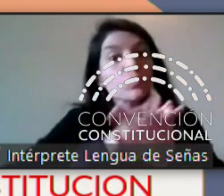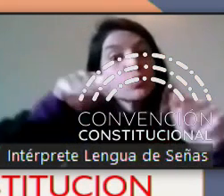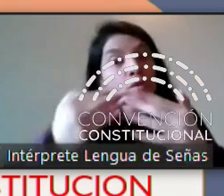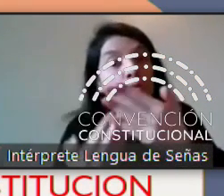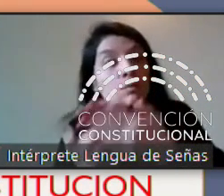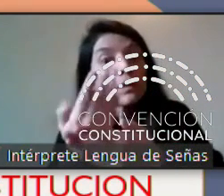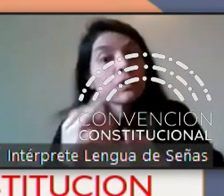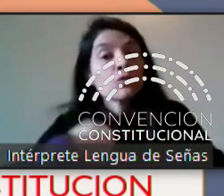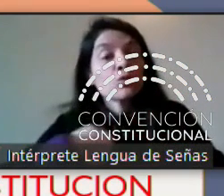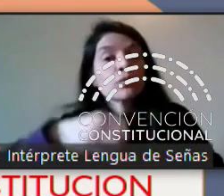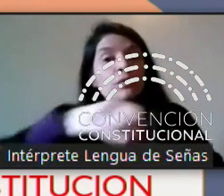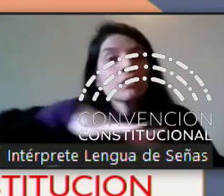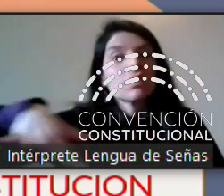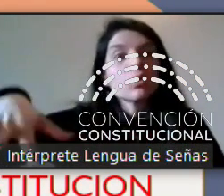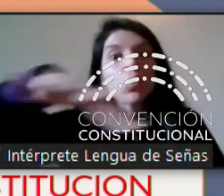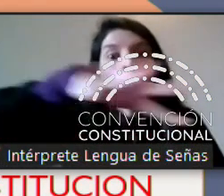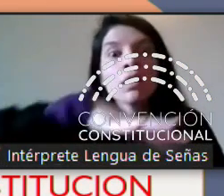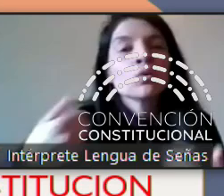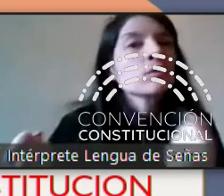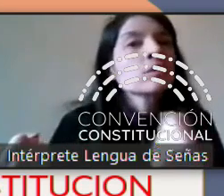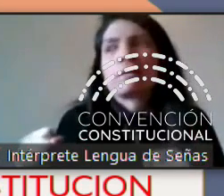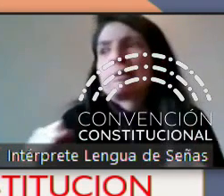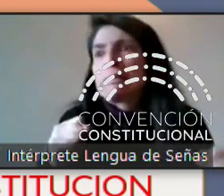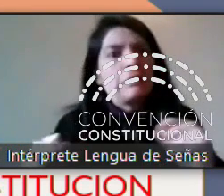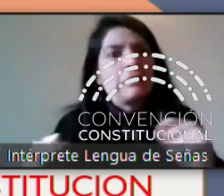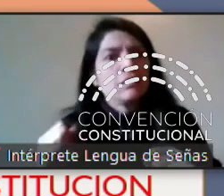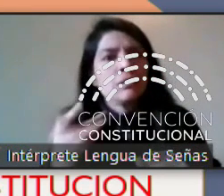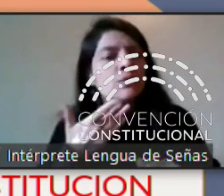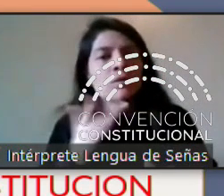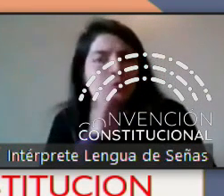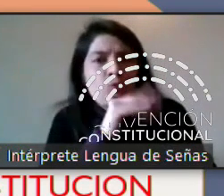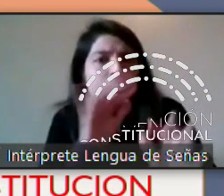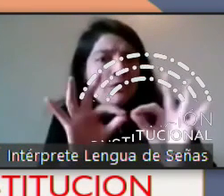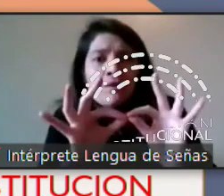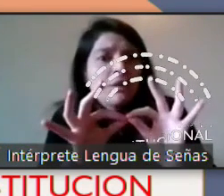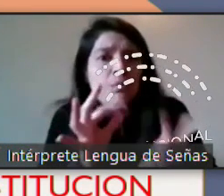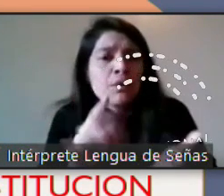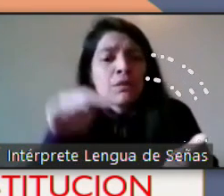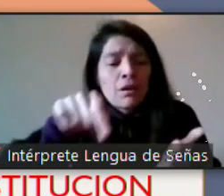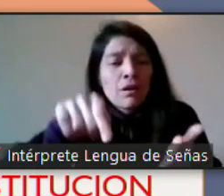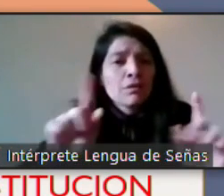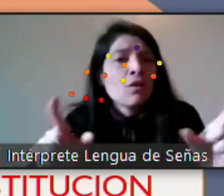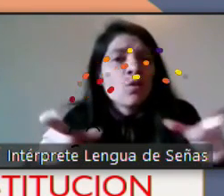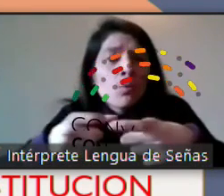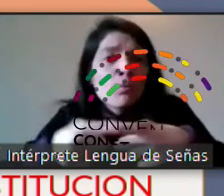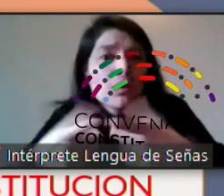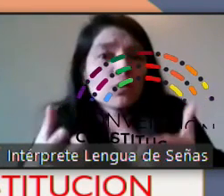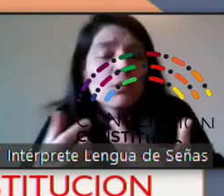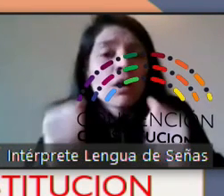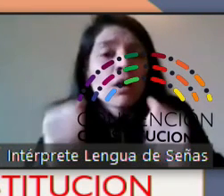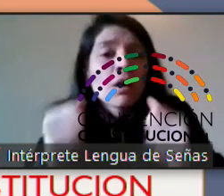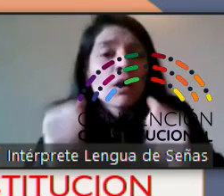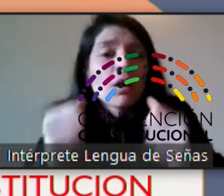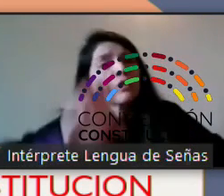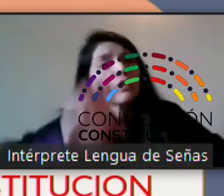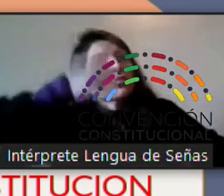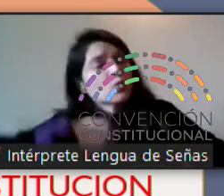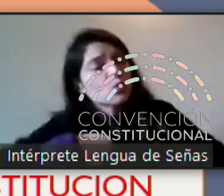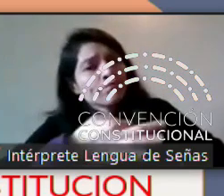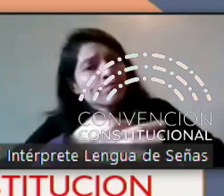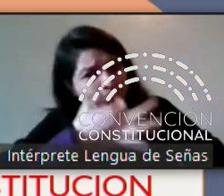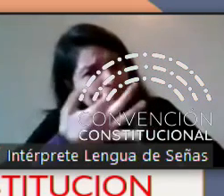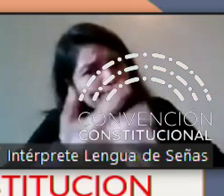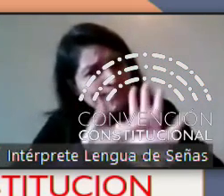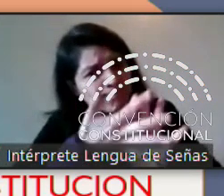una situación de absoluto estrés porque no había intérprete en esta comisión para poder intervenir. Y para nuestra